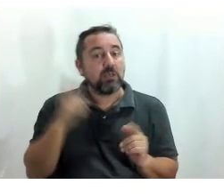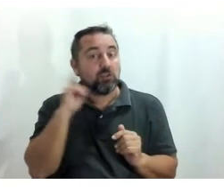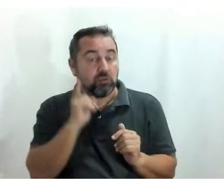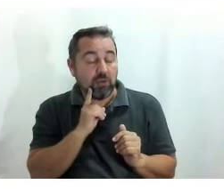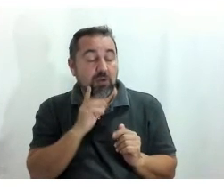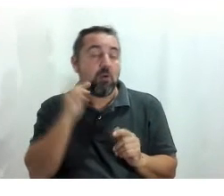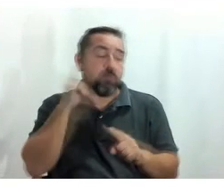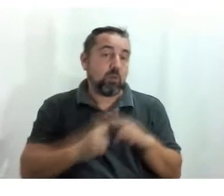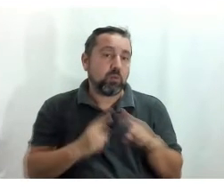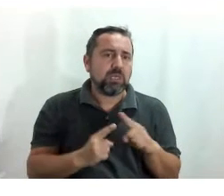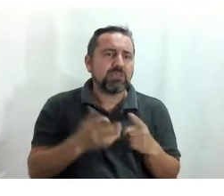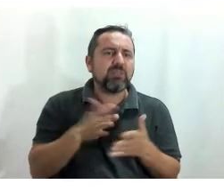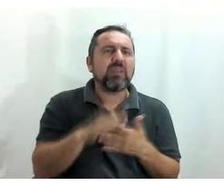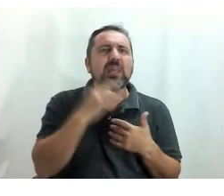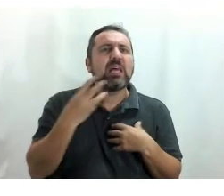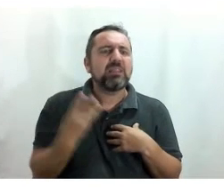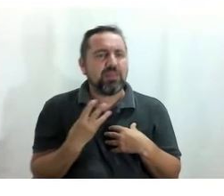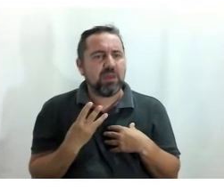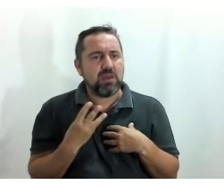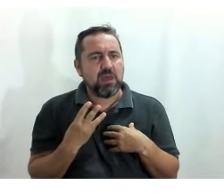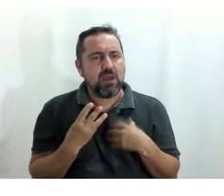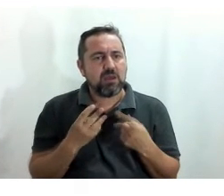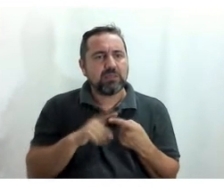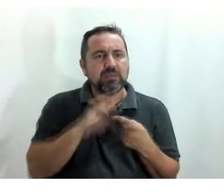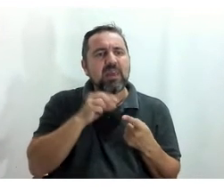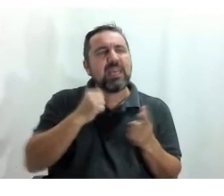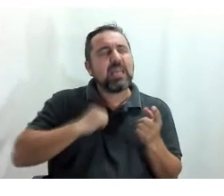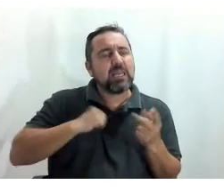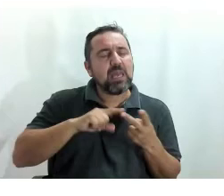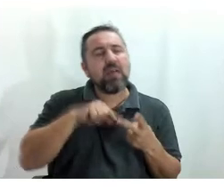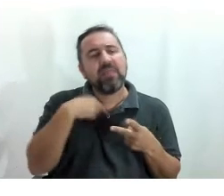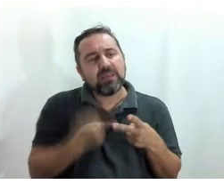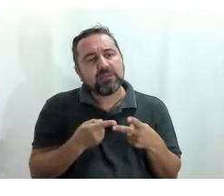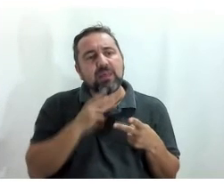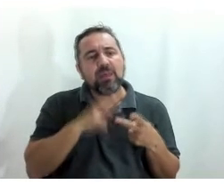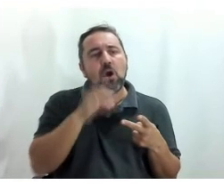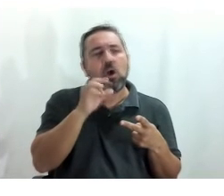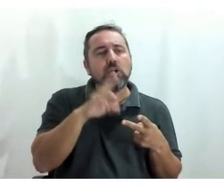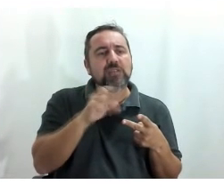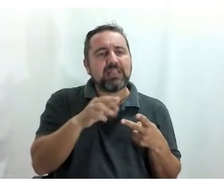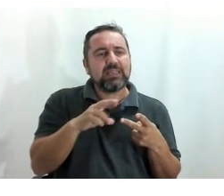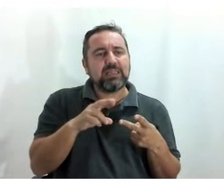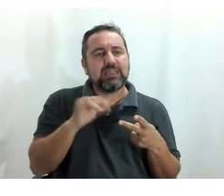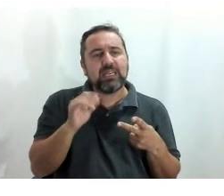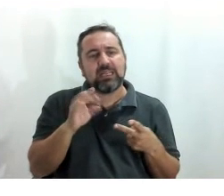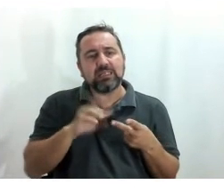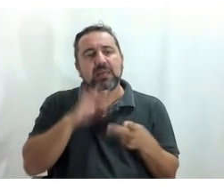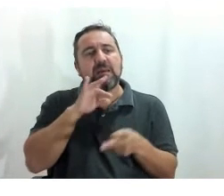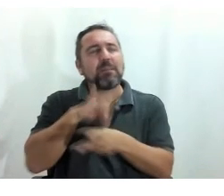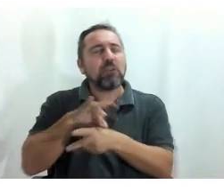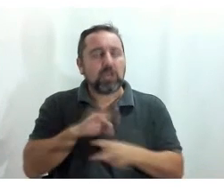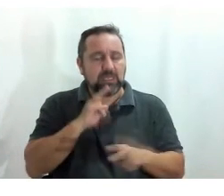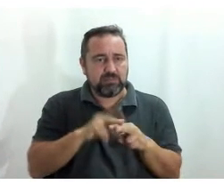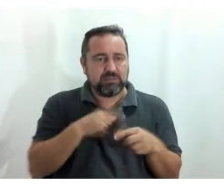pues, constituye la tercera condición clínica detrás de la osteoartritis y detrás de las patologías